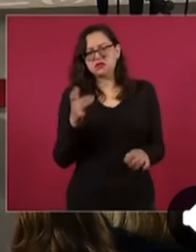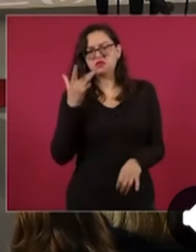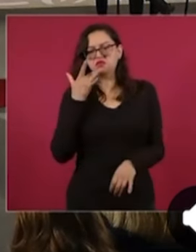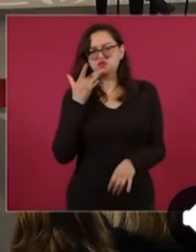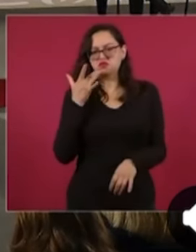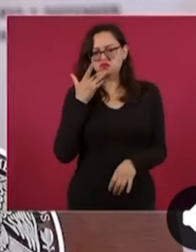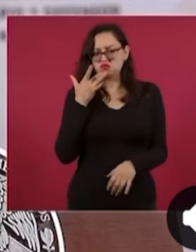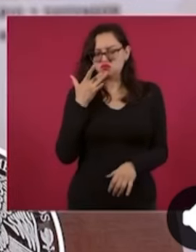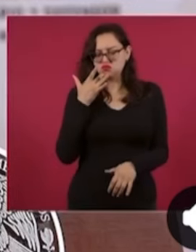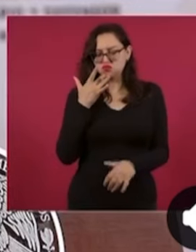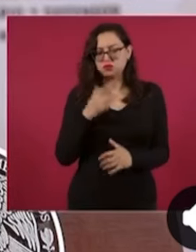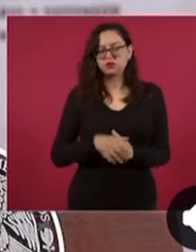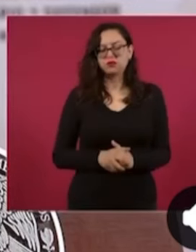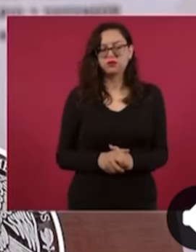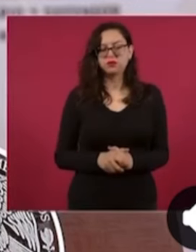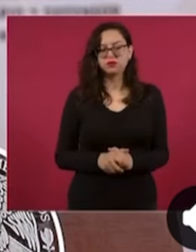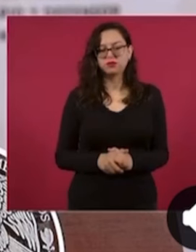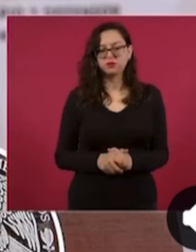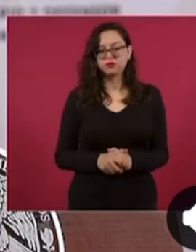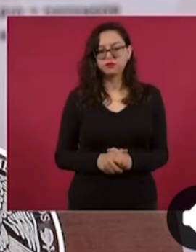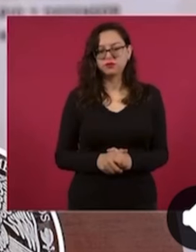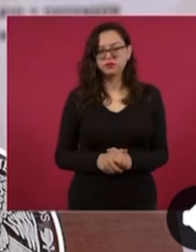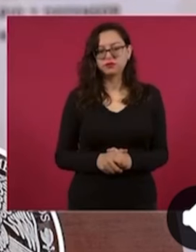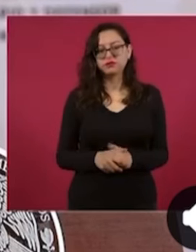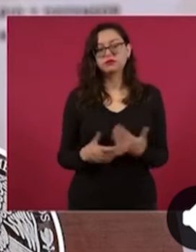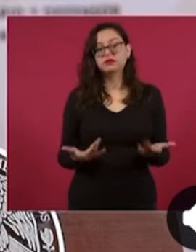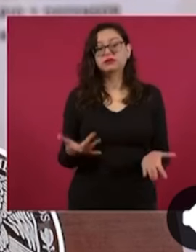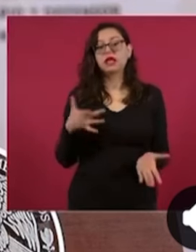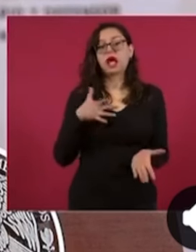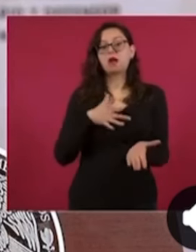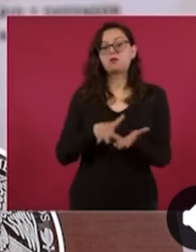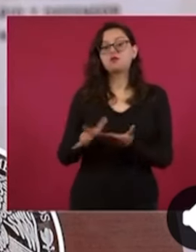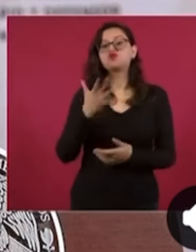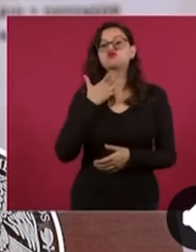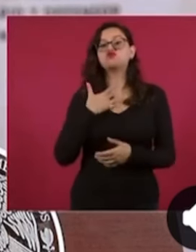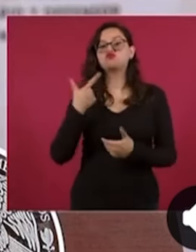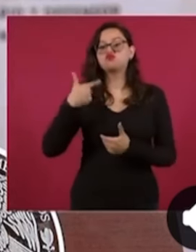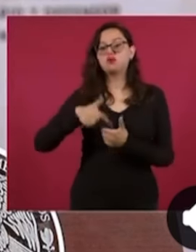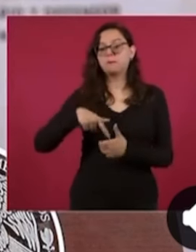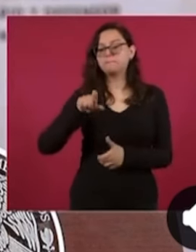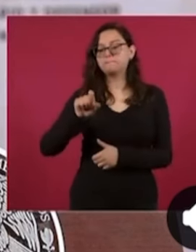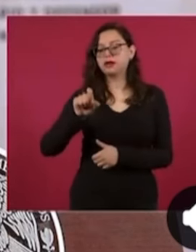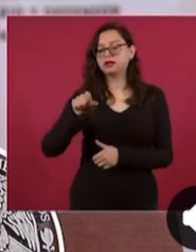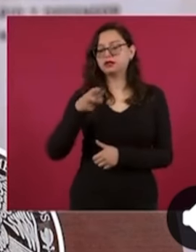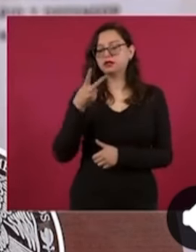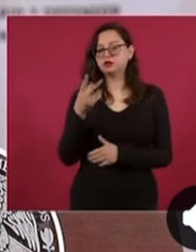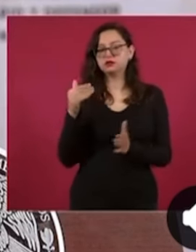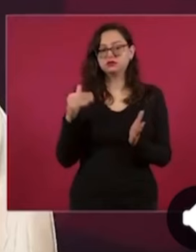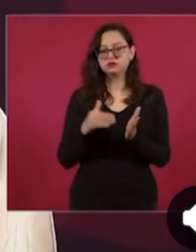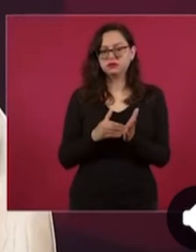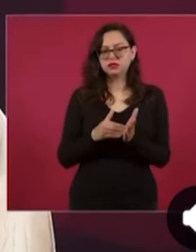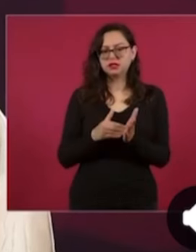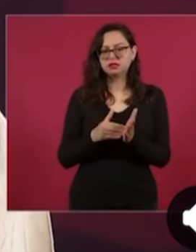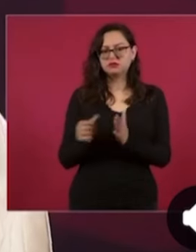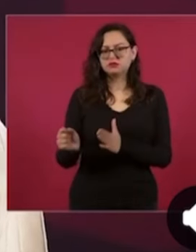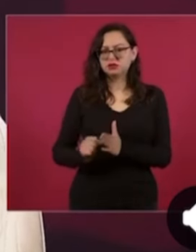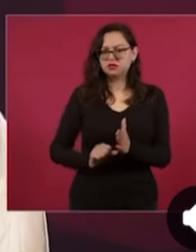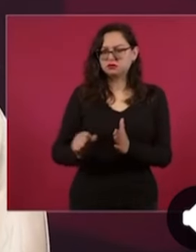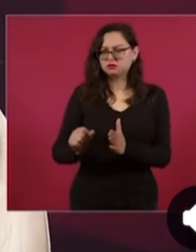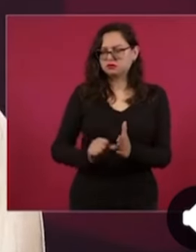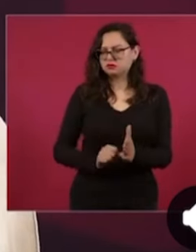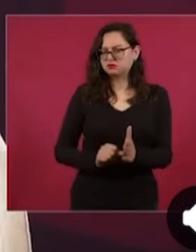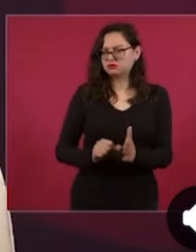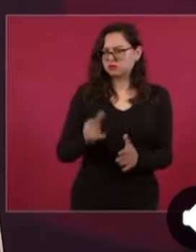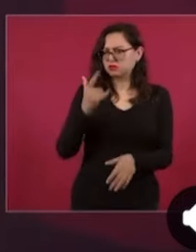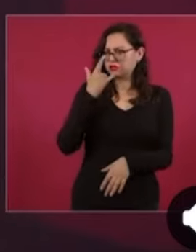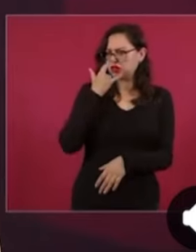a los ministros. Y un apoyo a gasolina de 22,000 pesos mensuales. Pues, ¿a dónde van?